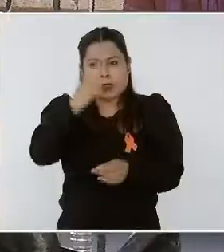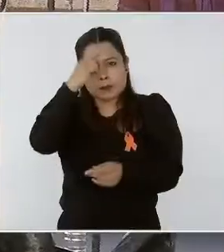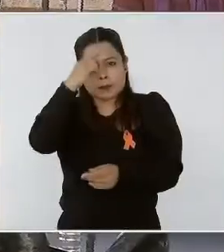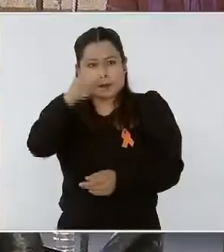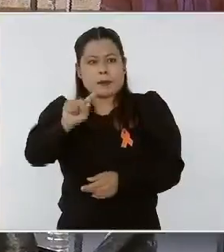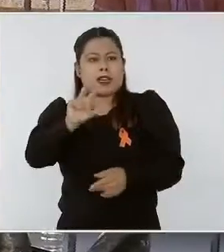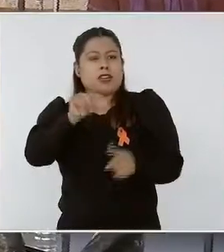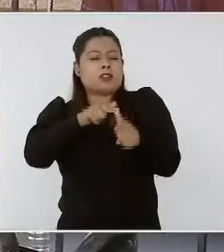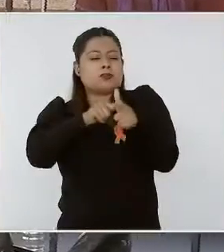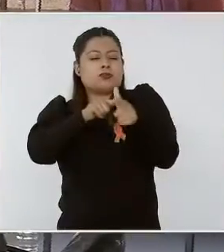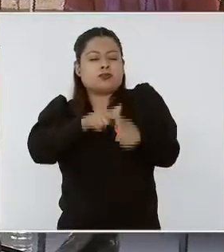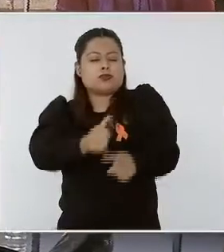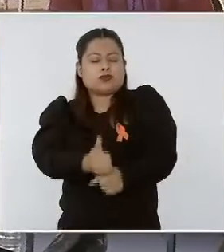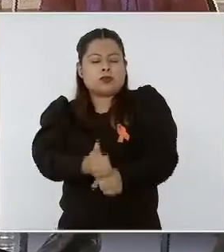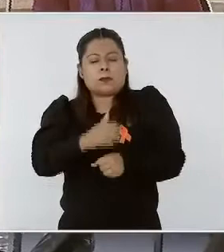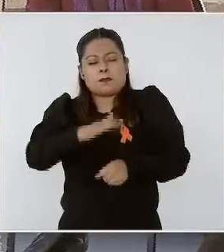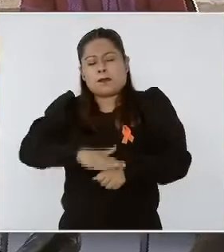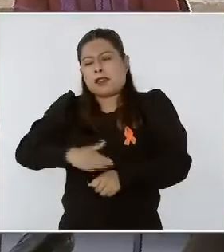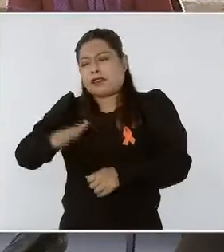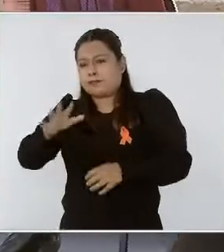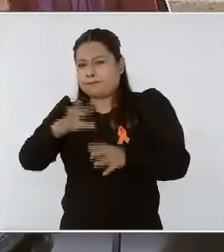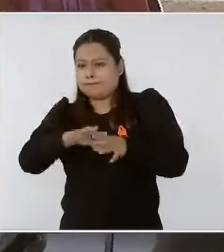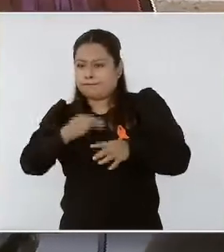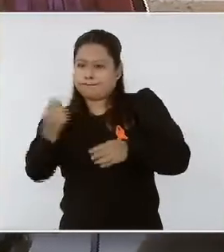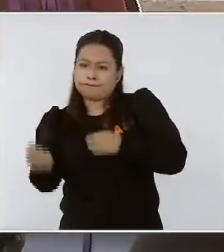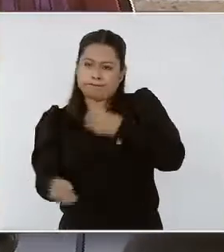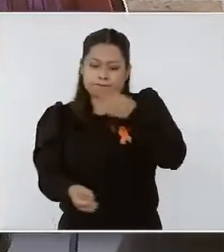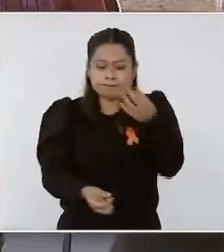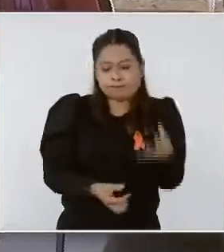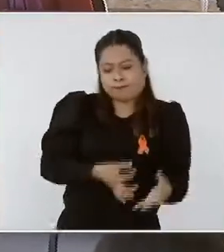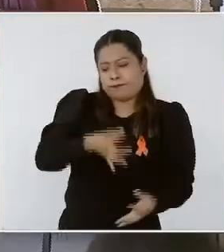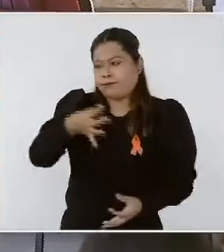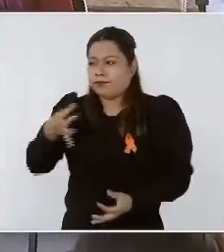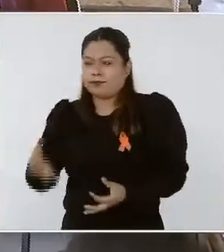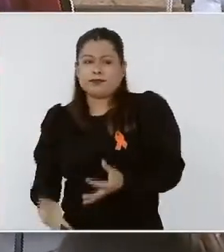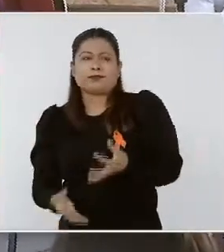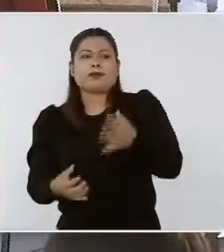que no sigas más entre las hojas.